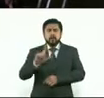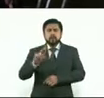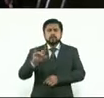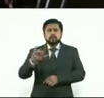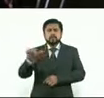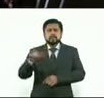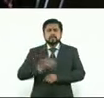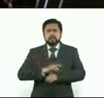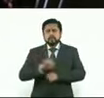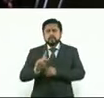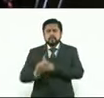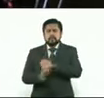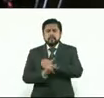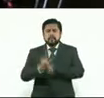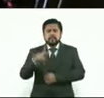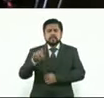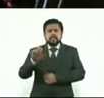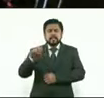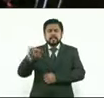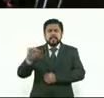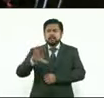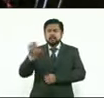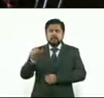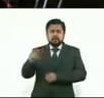Cheruyo. Lucy, bienvenida.